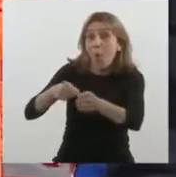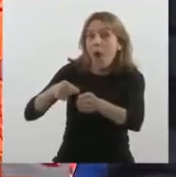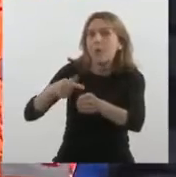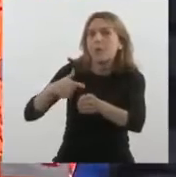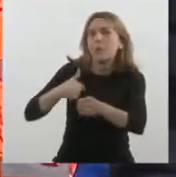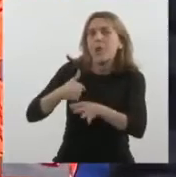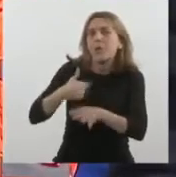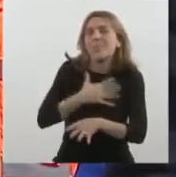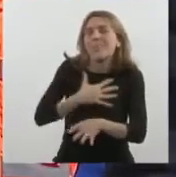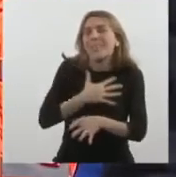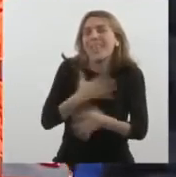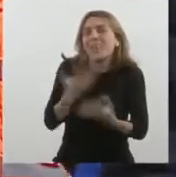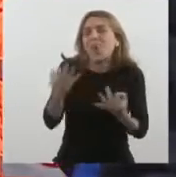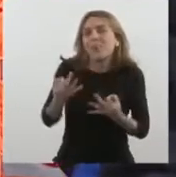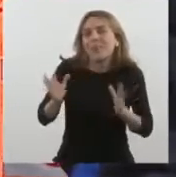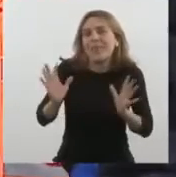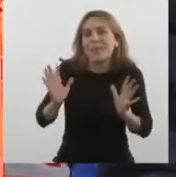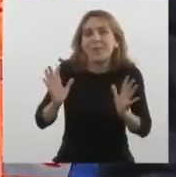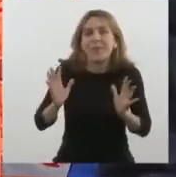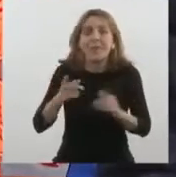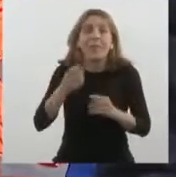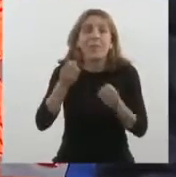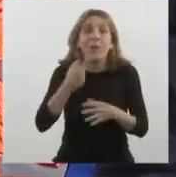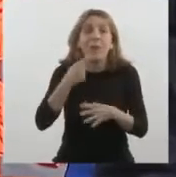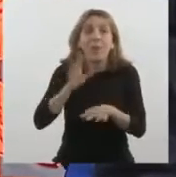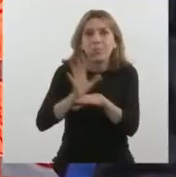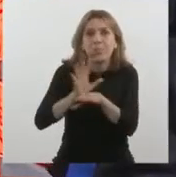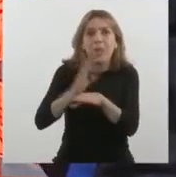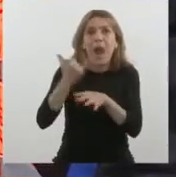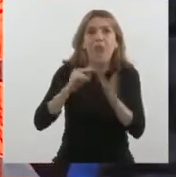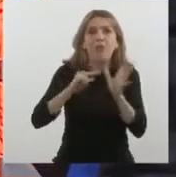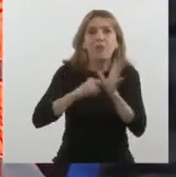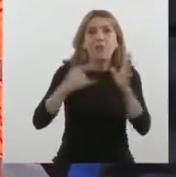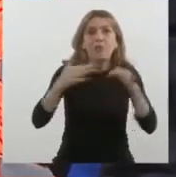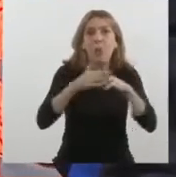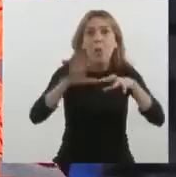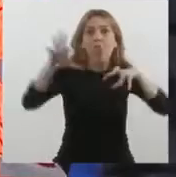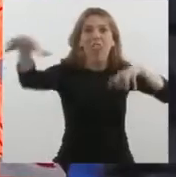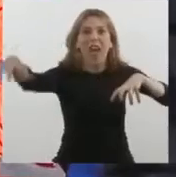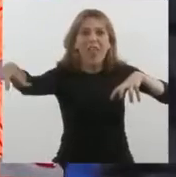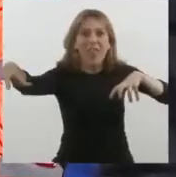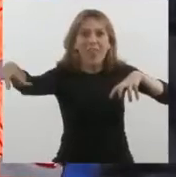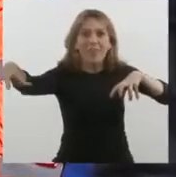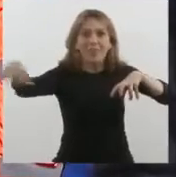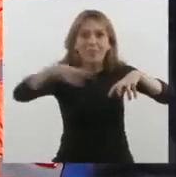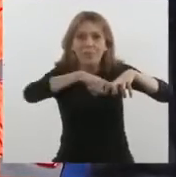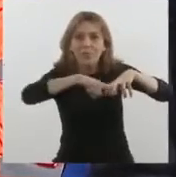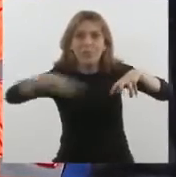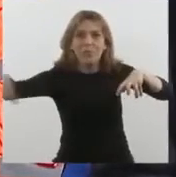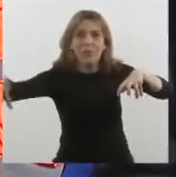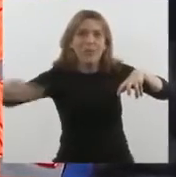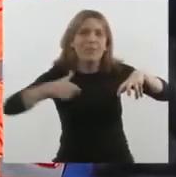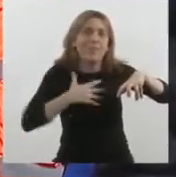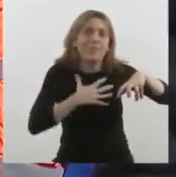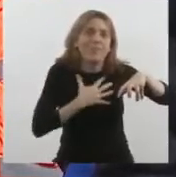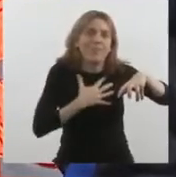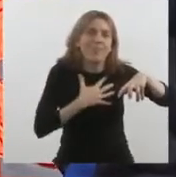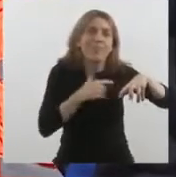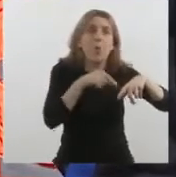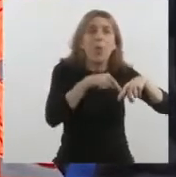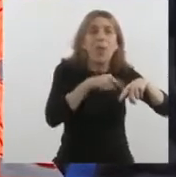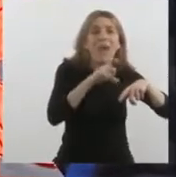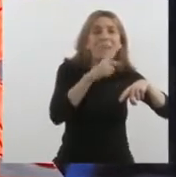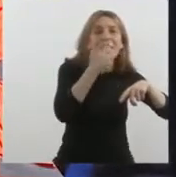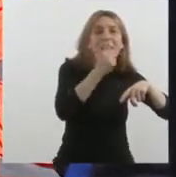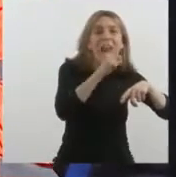significado especial, porque une dos ciudades a las que quiero mucho. Una ciudad es Chacabuco, donde